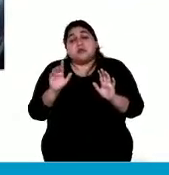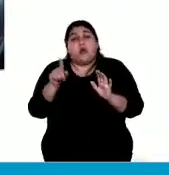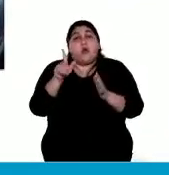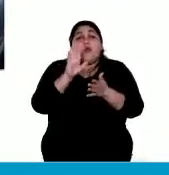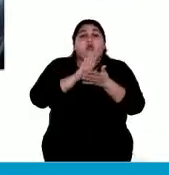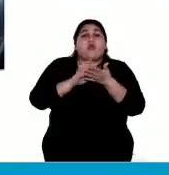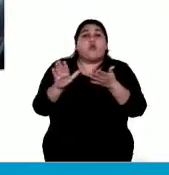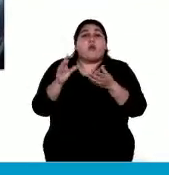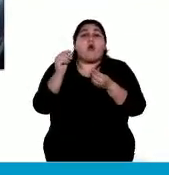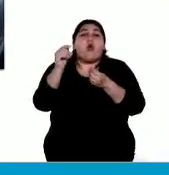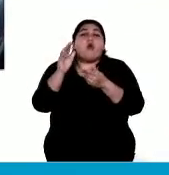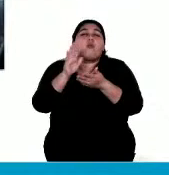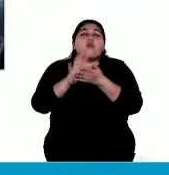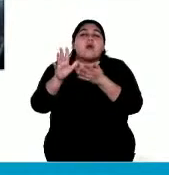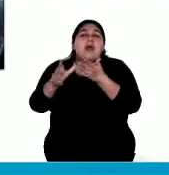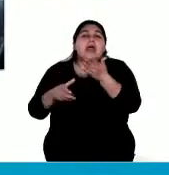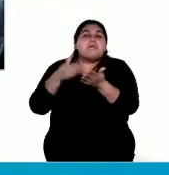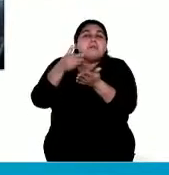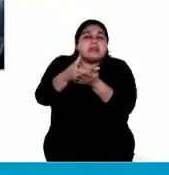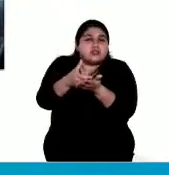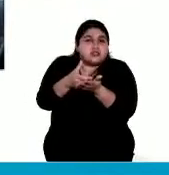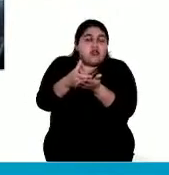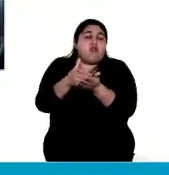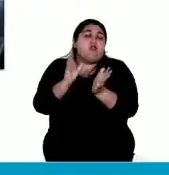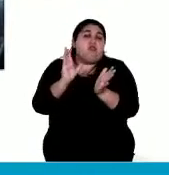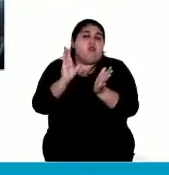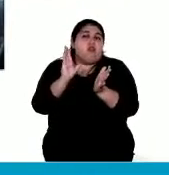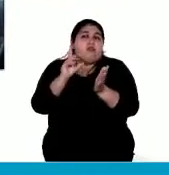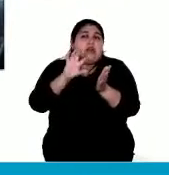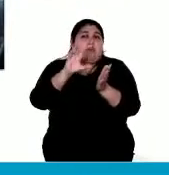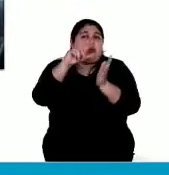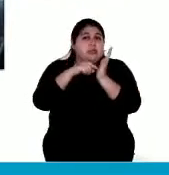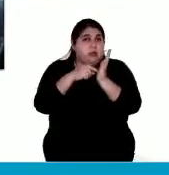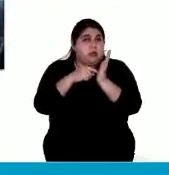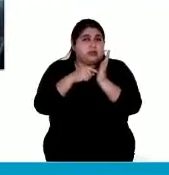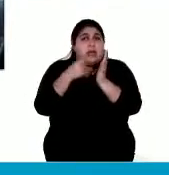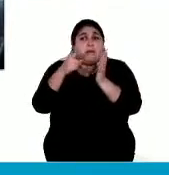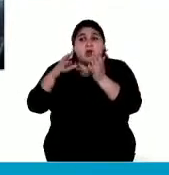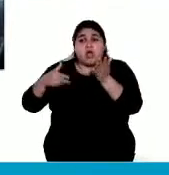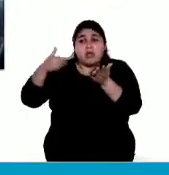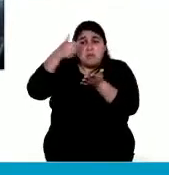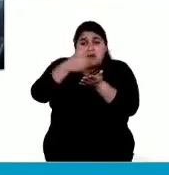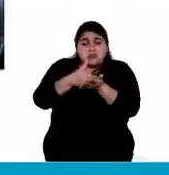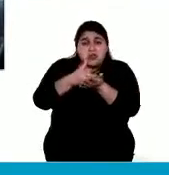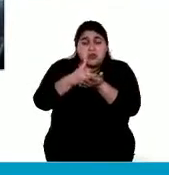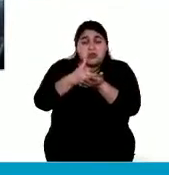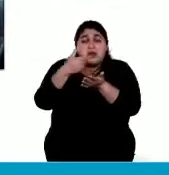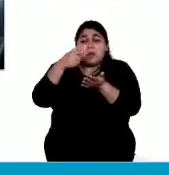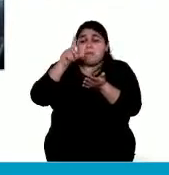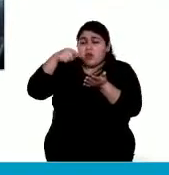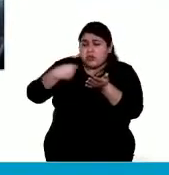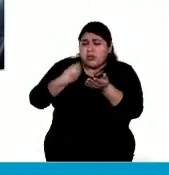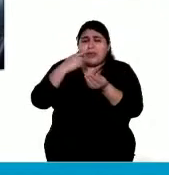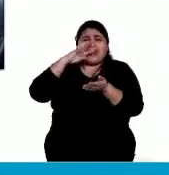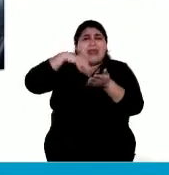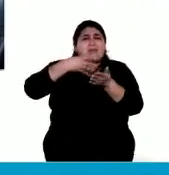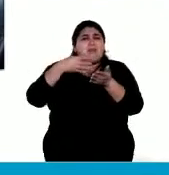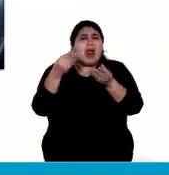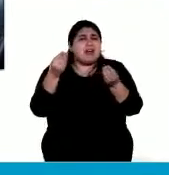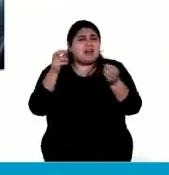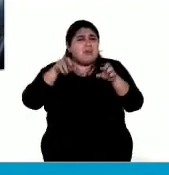una inversión de Nación en la provincia de Buenos Aires. Y digo una inversión y no un plan porque no veo cuál es el plan. Salvo compra